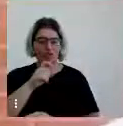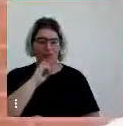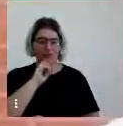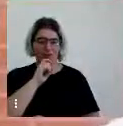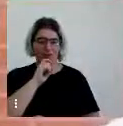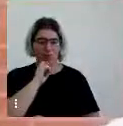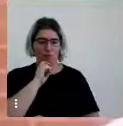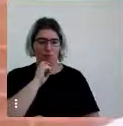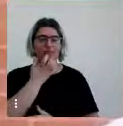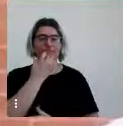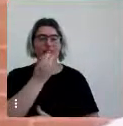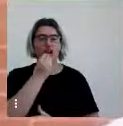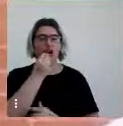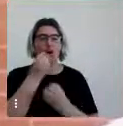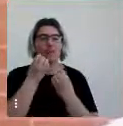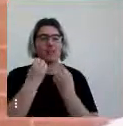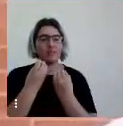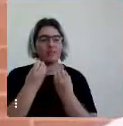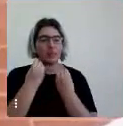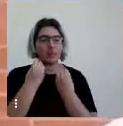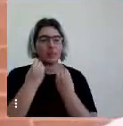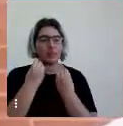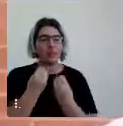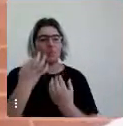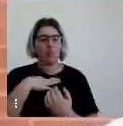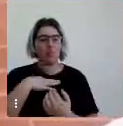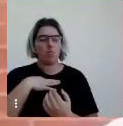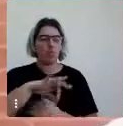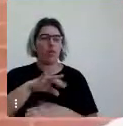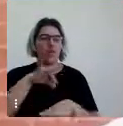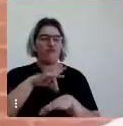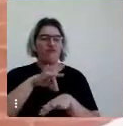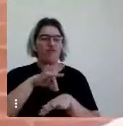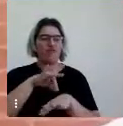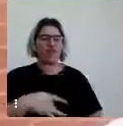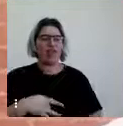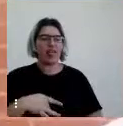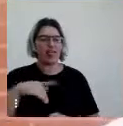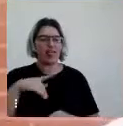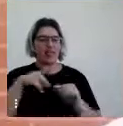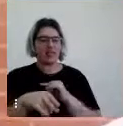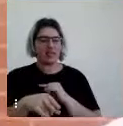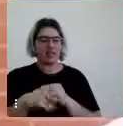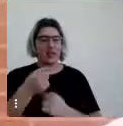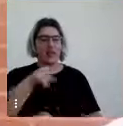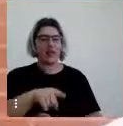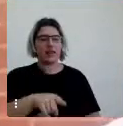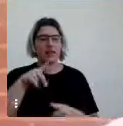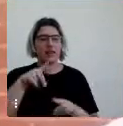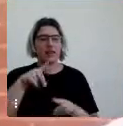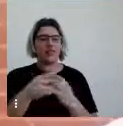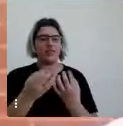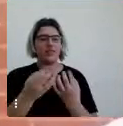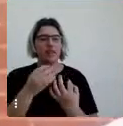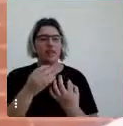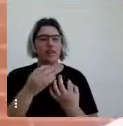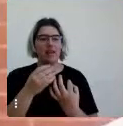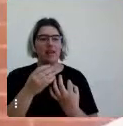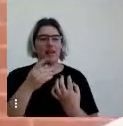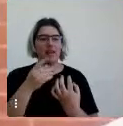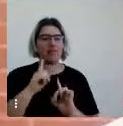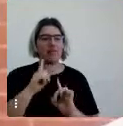podemos solventar muchos trastornos a nivel digestivo y evitar también y prevenir